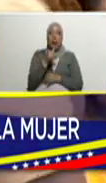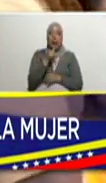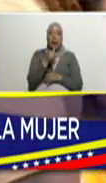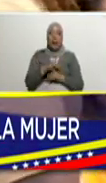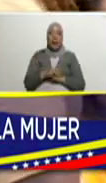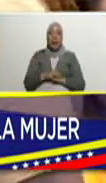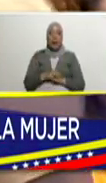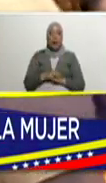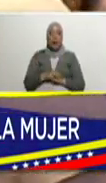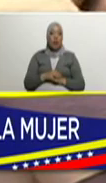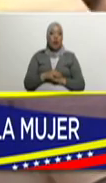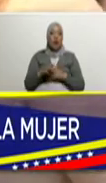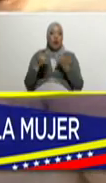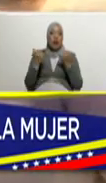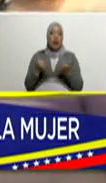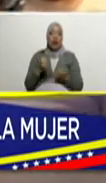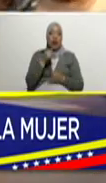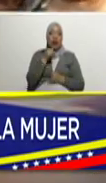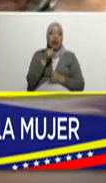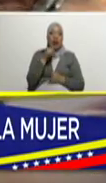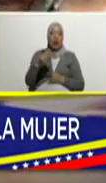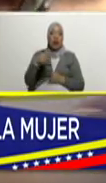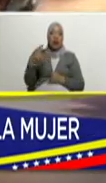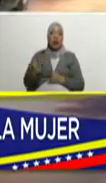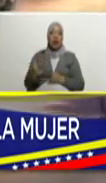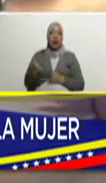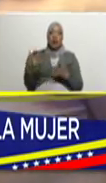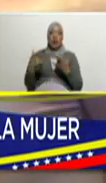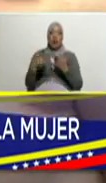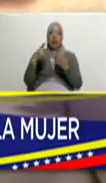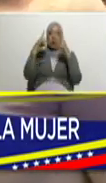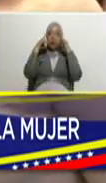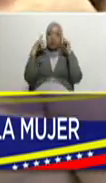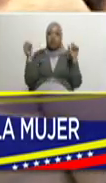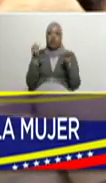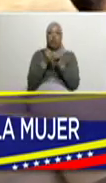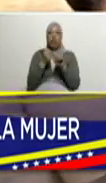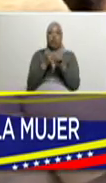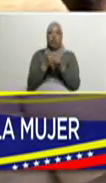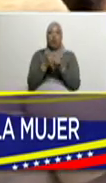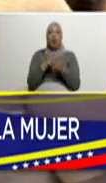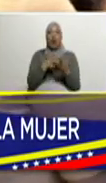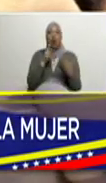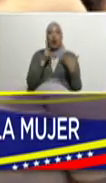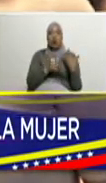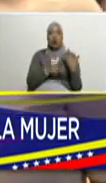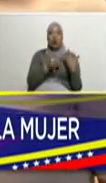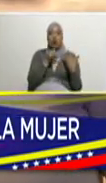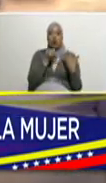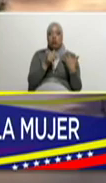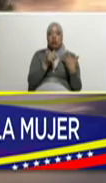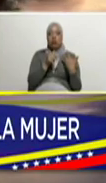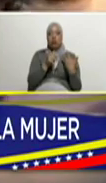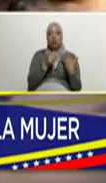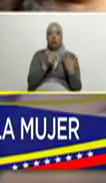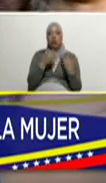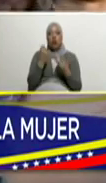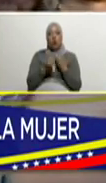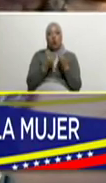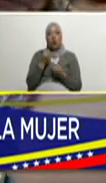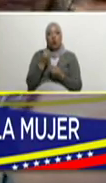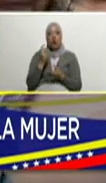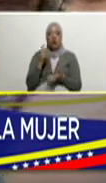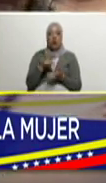pues alguna carrera técnica u profesional. Por eso esta plataforma que hoy